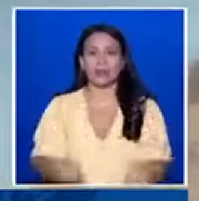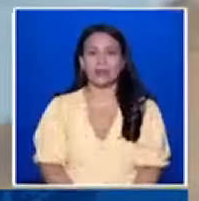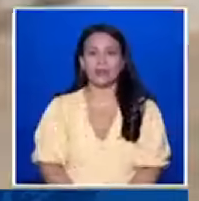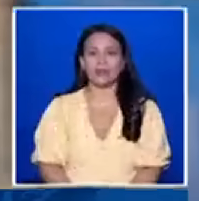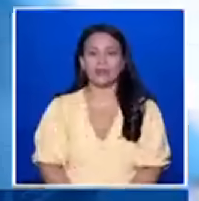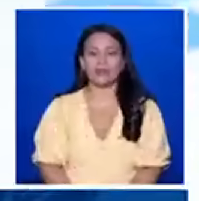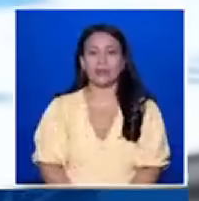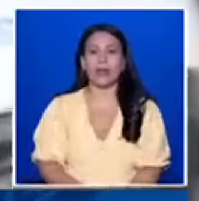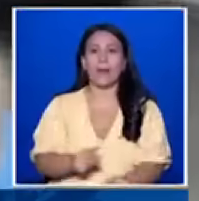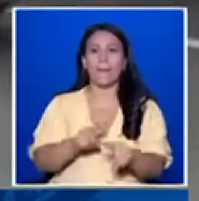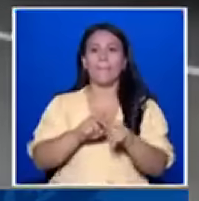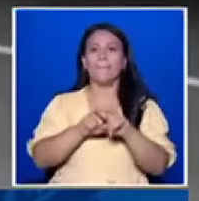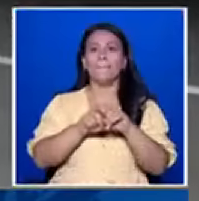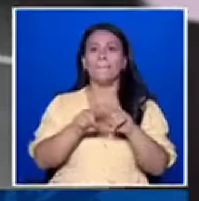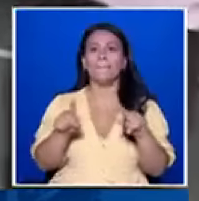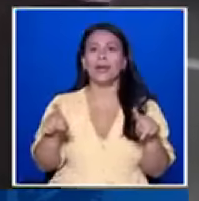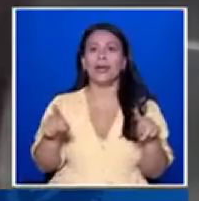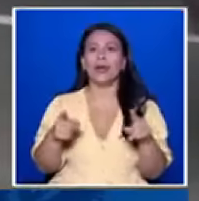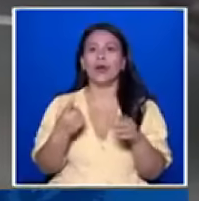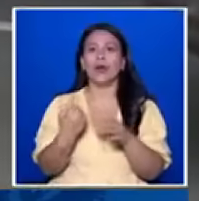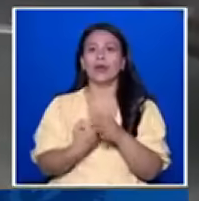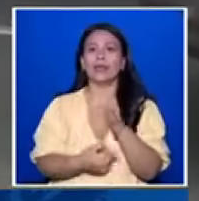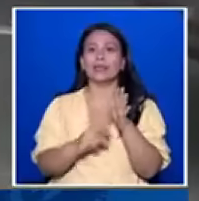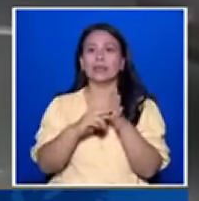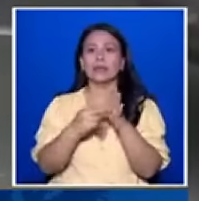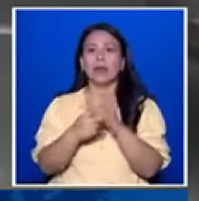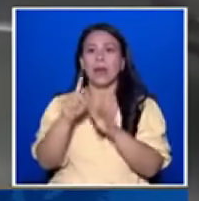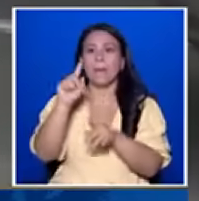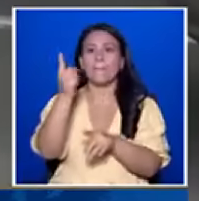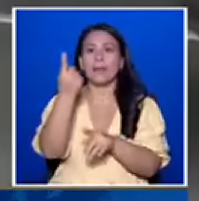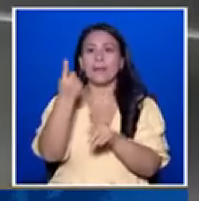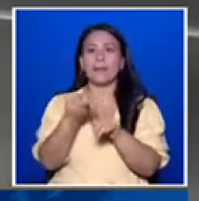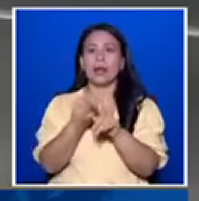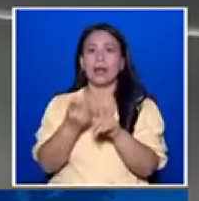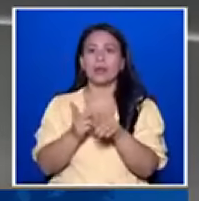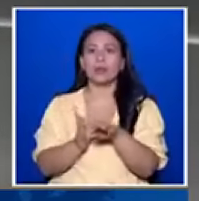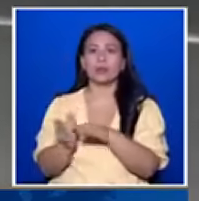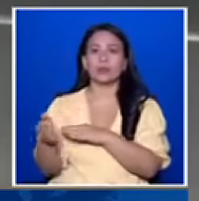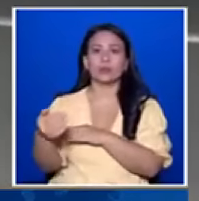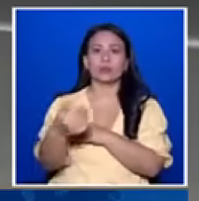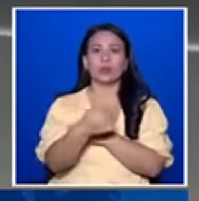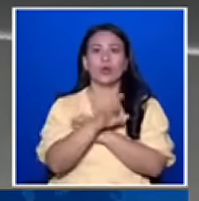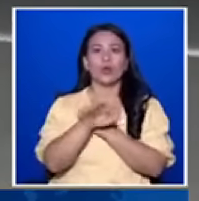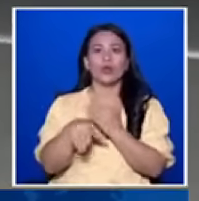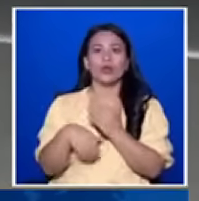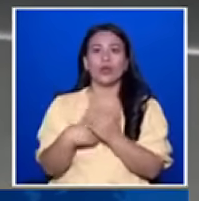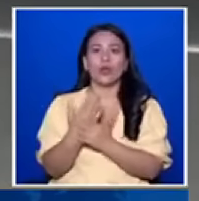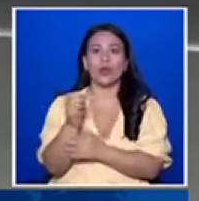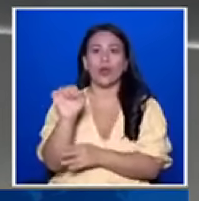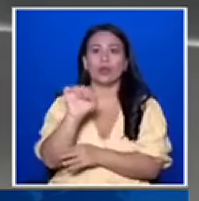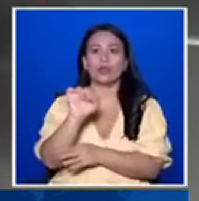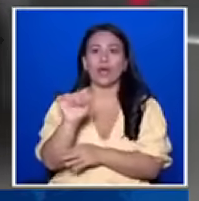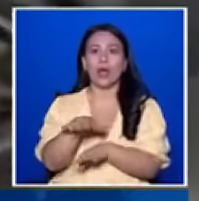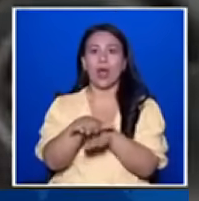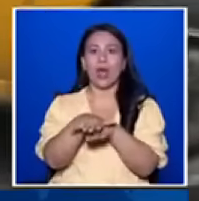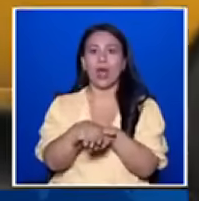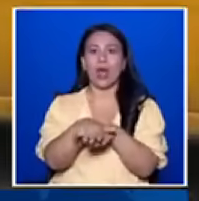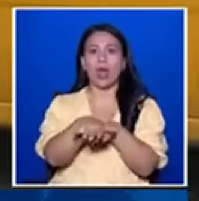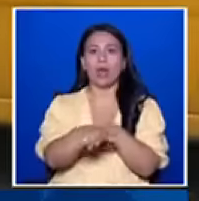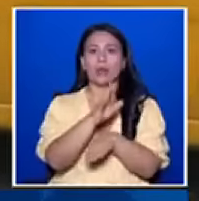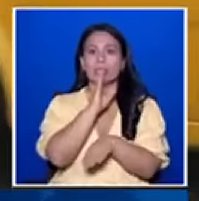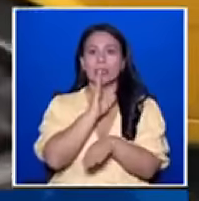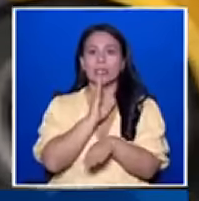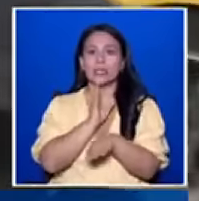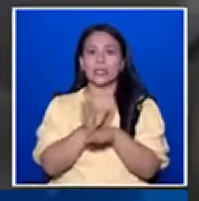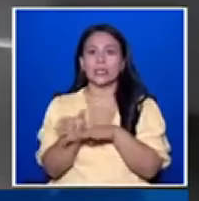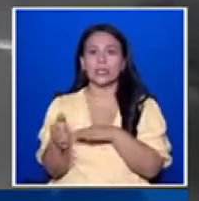retorno, pero lo que corresponde ya al primer retorno de todo el vehículo liviano, la transportación liviana,